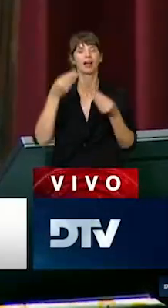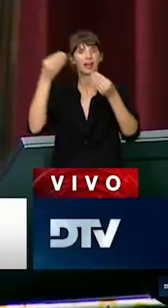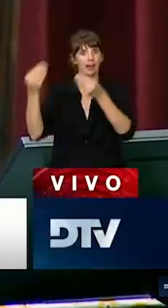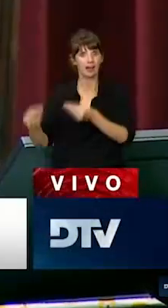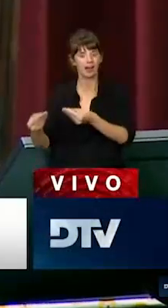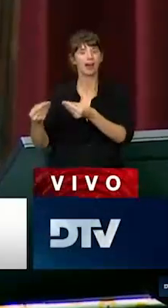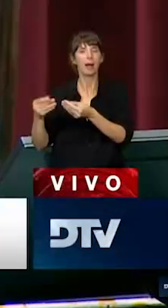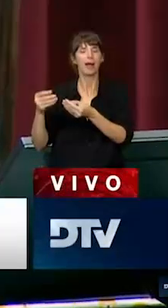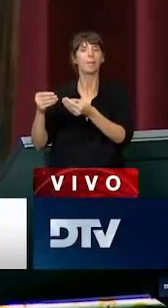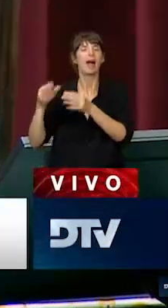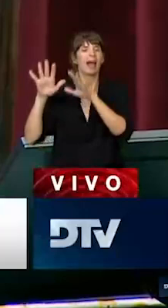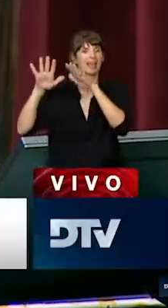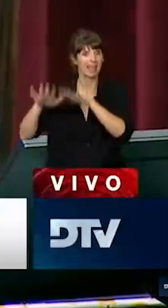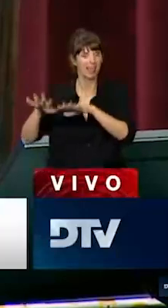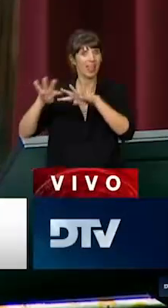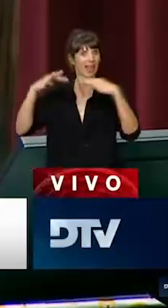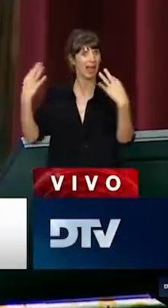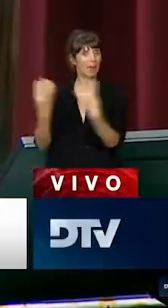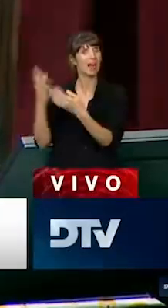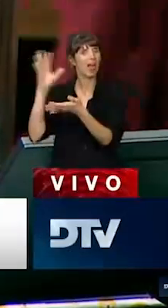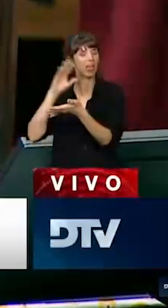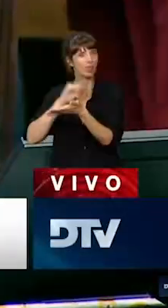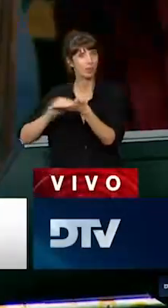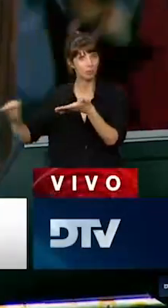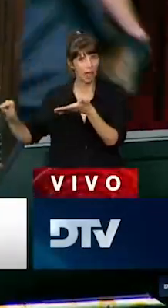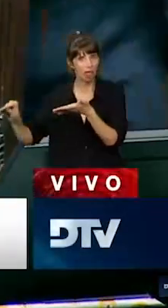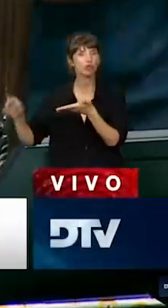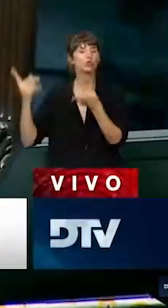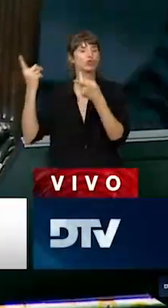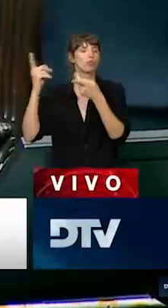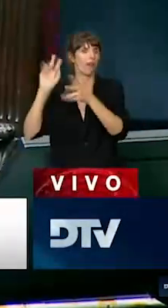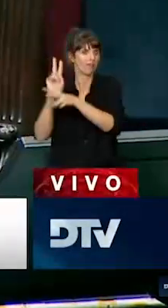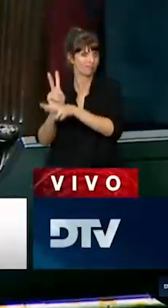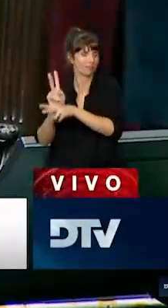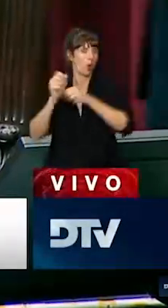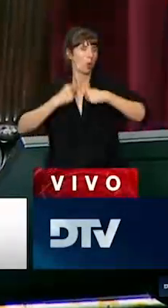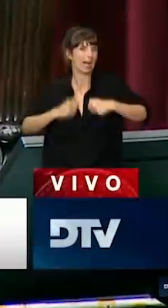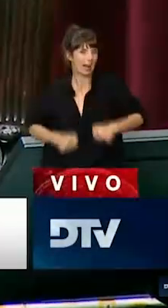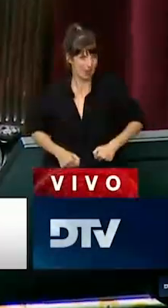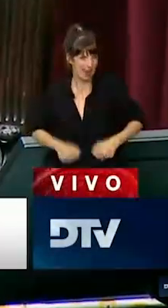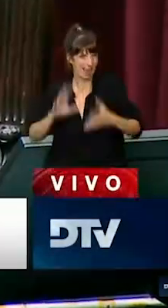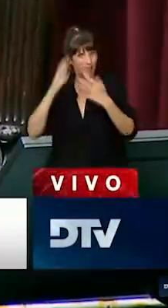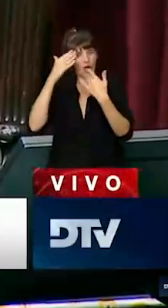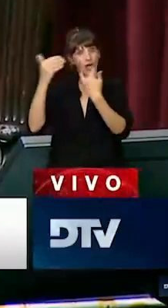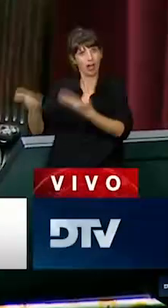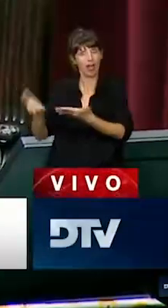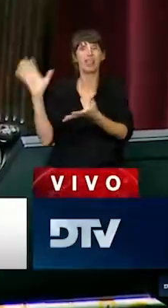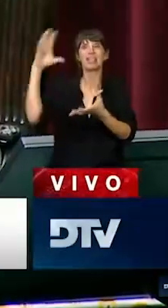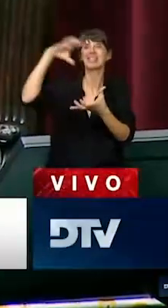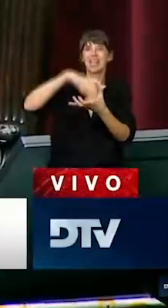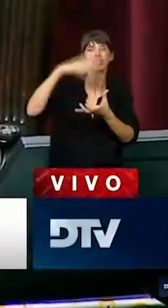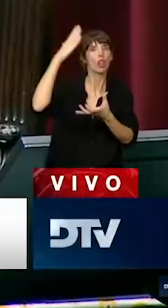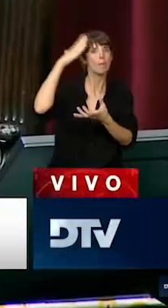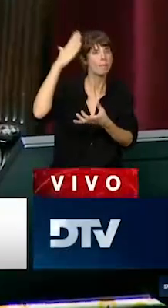quede en la Cámara de Diputados, en resguardo, una remera conmemorativa del Centro de la